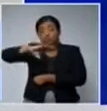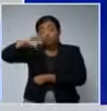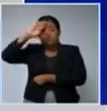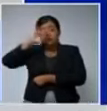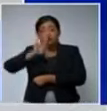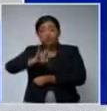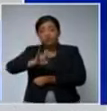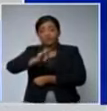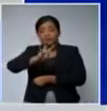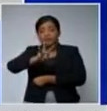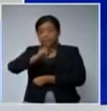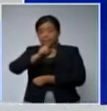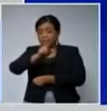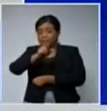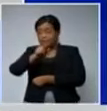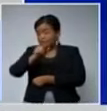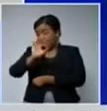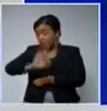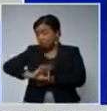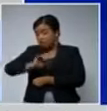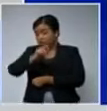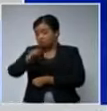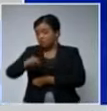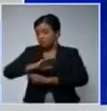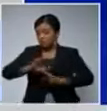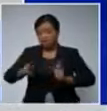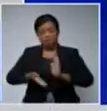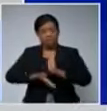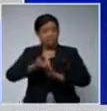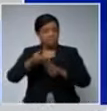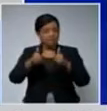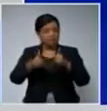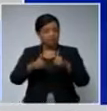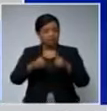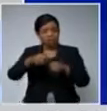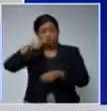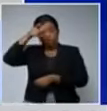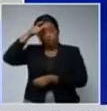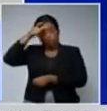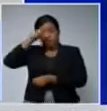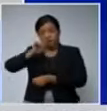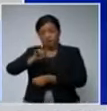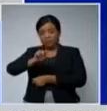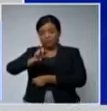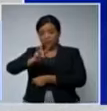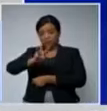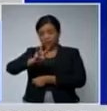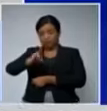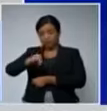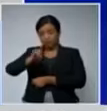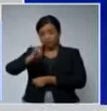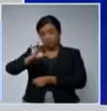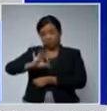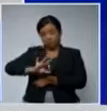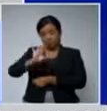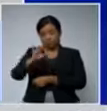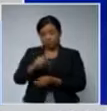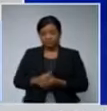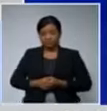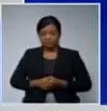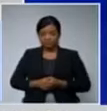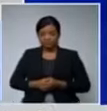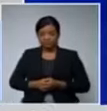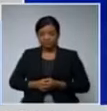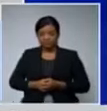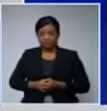recuperados, de las personas que han tenido COVID, y Turquía con un 93,9%. Después Alemania,